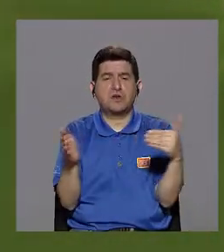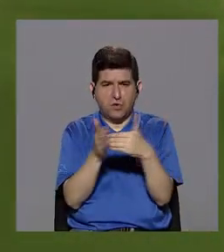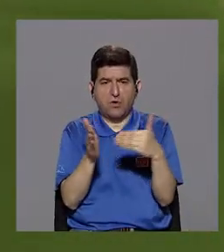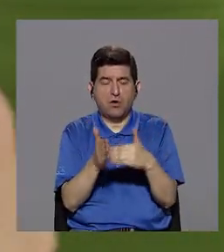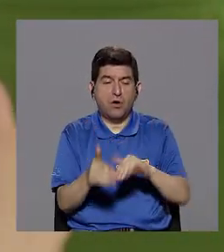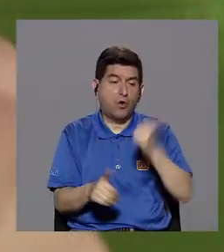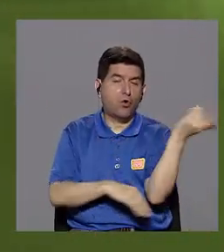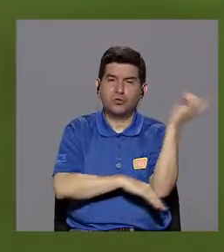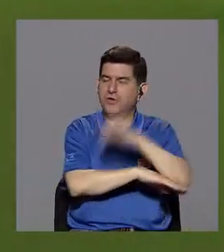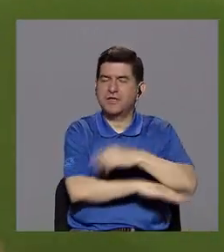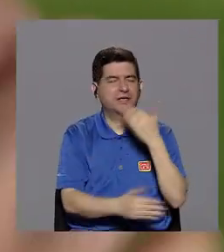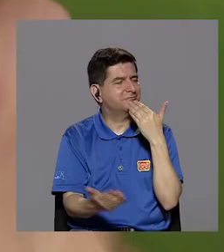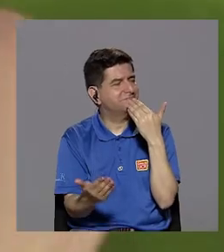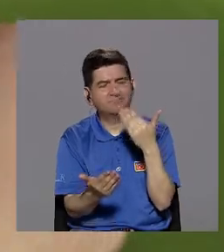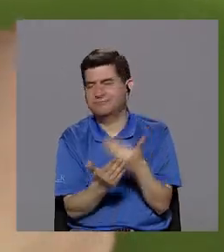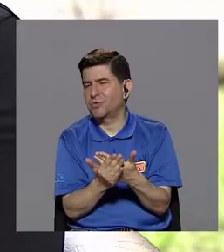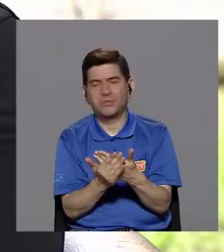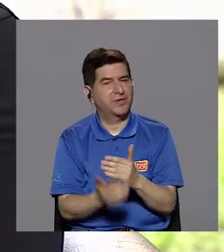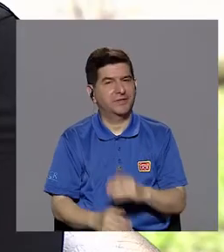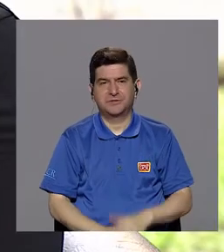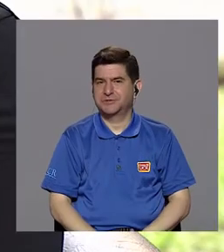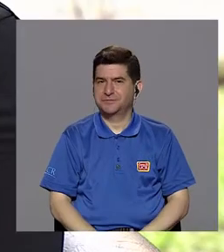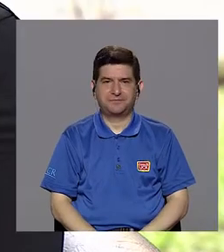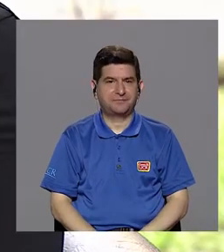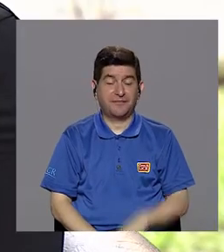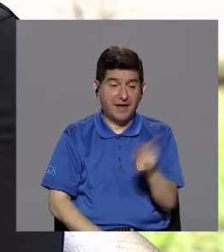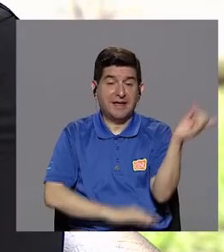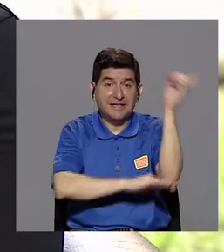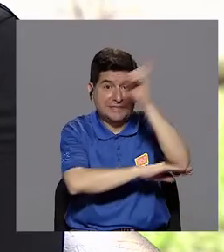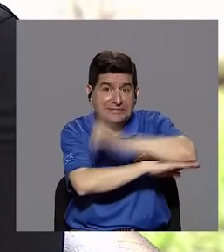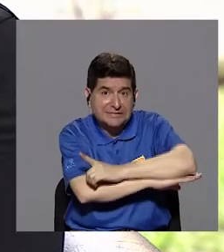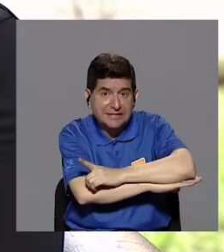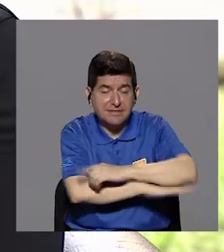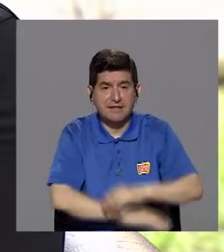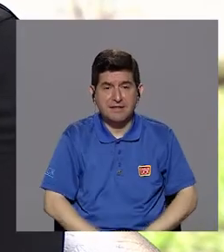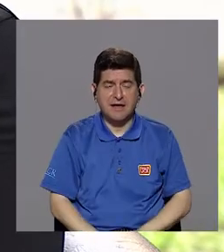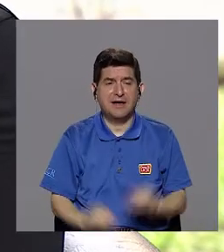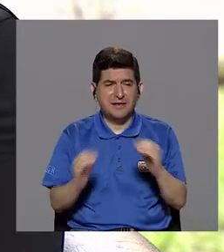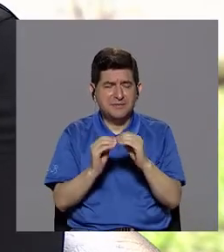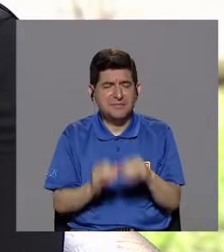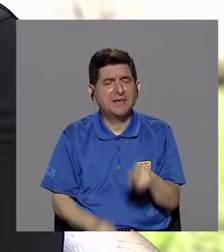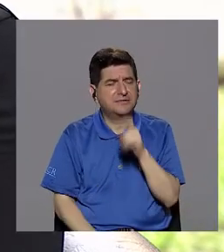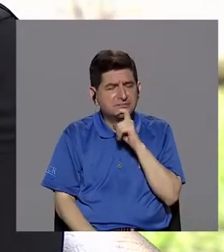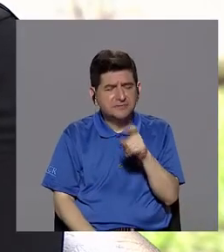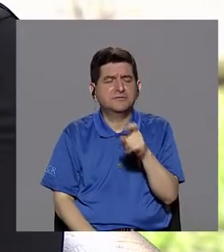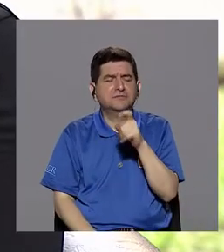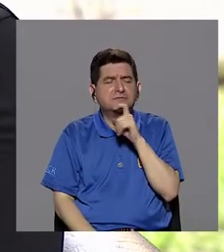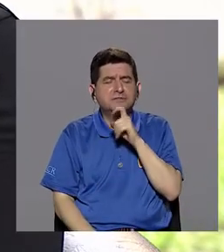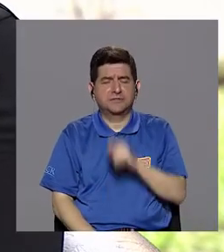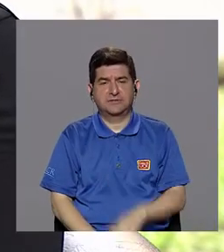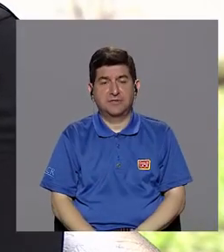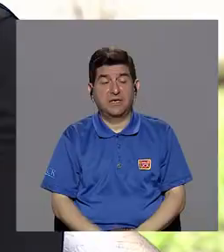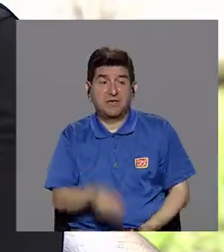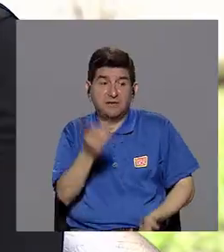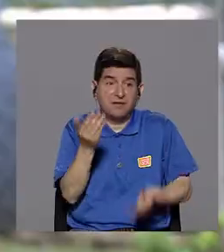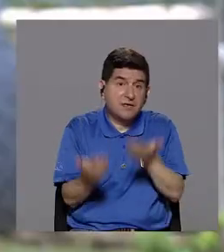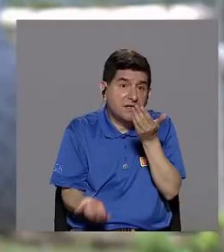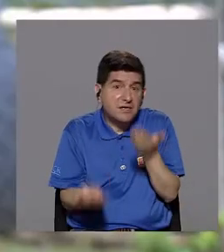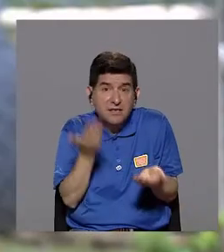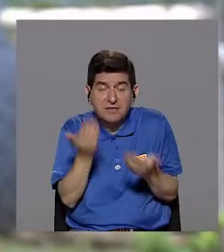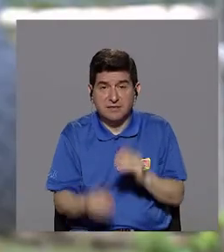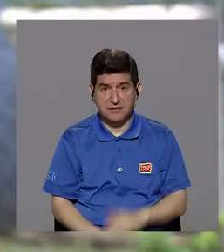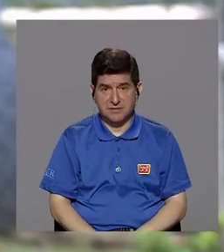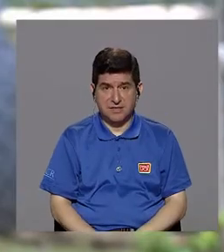otros días no tan buenos, ¿verdad? Entonces esos días son los que más le afectan. Y puede resultar